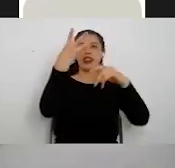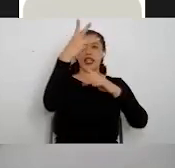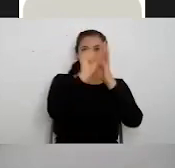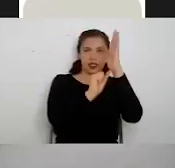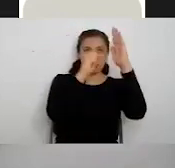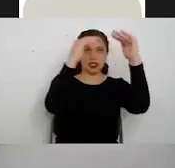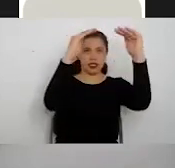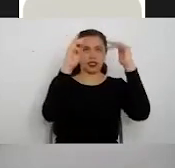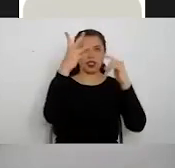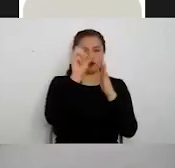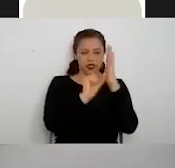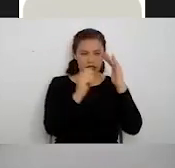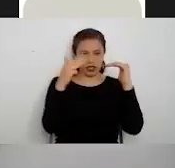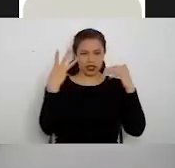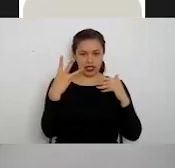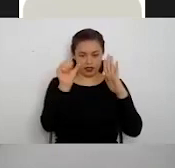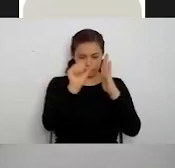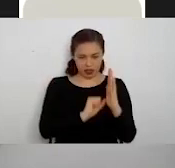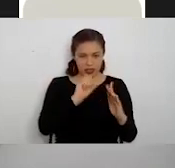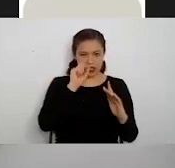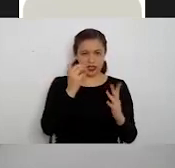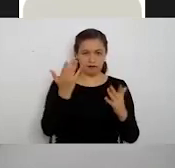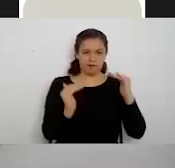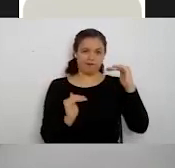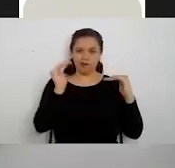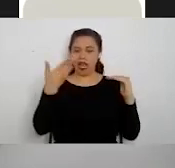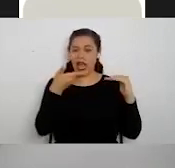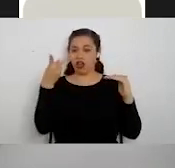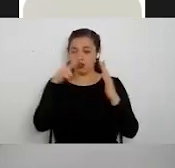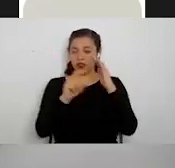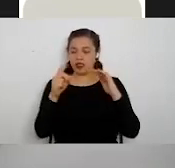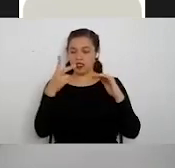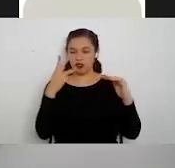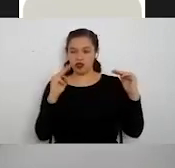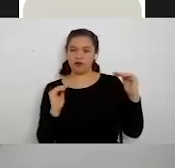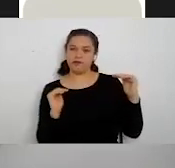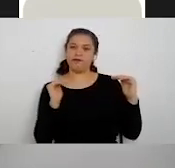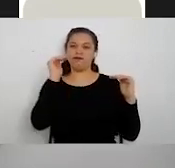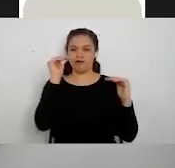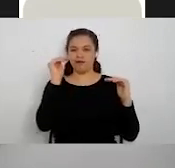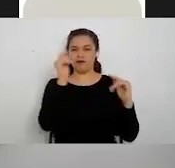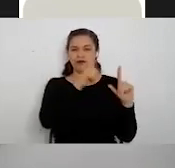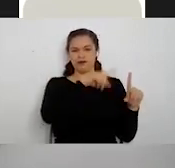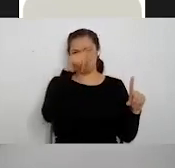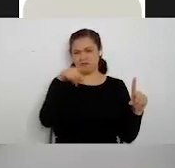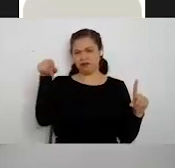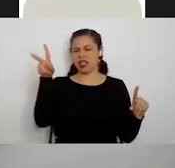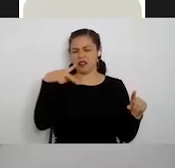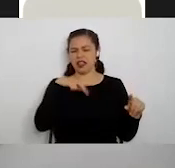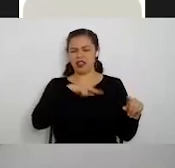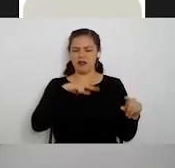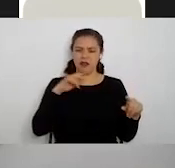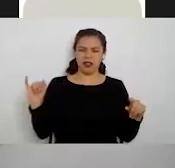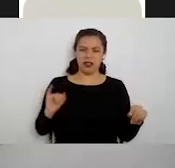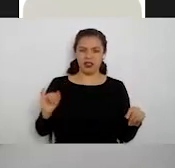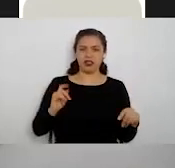año pasado. Ya visto, esta gráfica a mí se me hace interesante, pero se